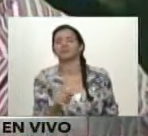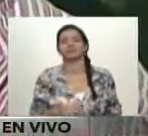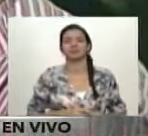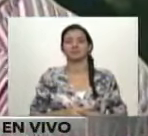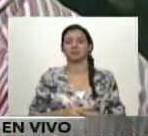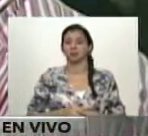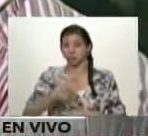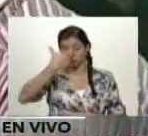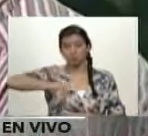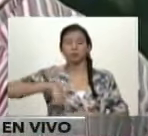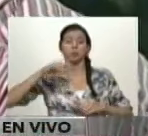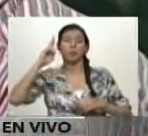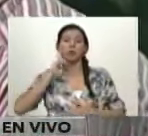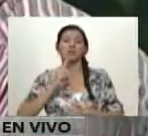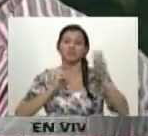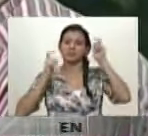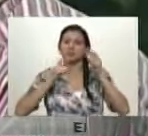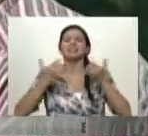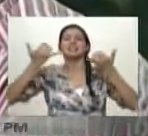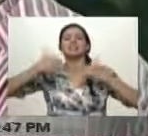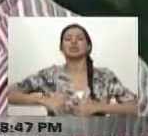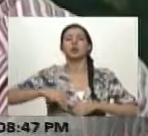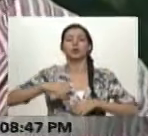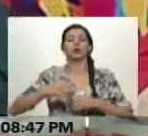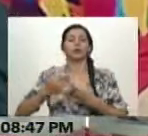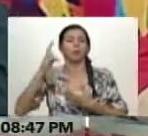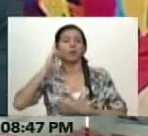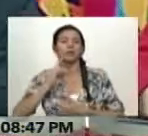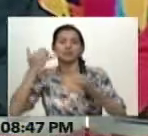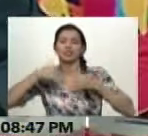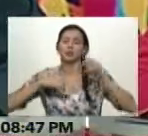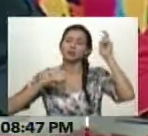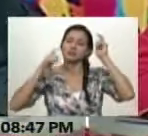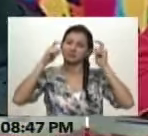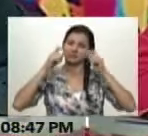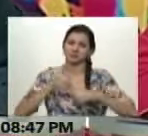¿Ah? Somos los hijos de las dificultades. Somos los hijos de Bolívar.